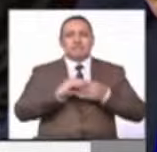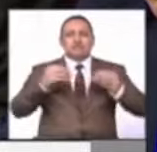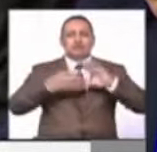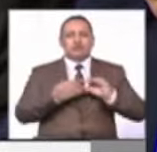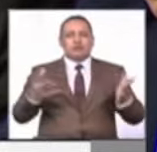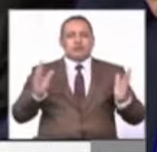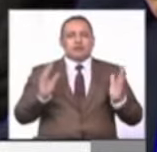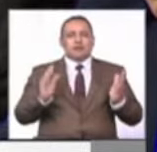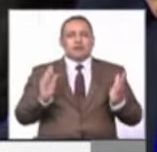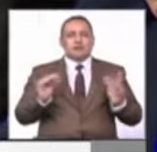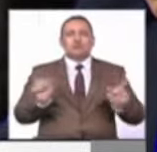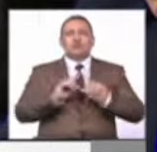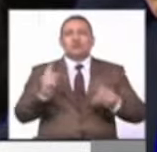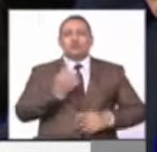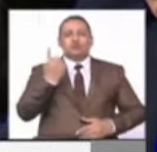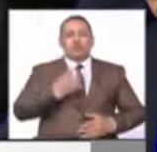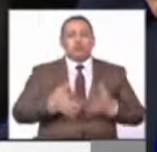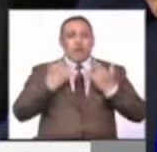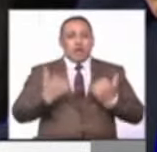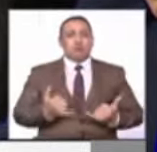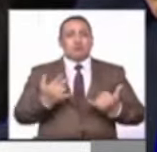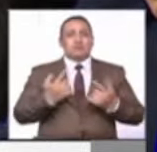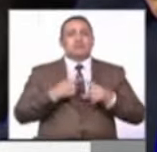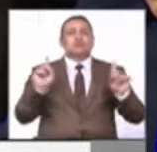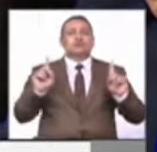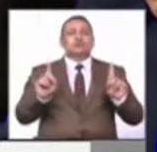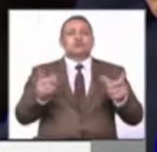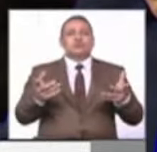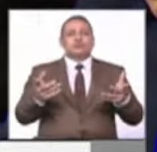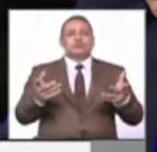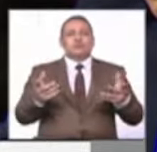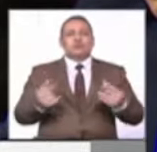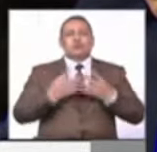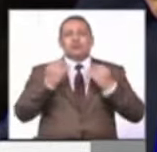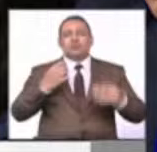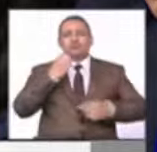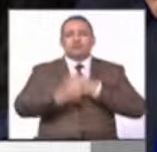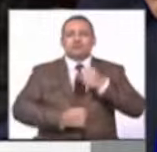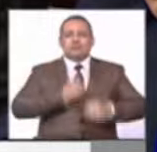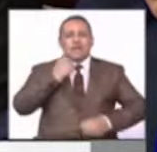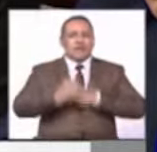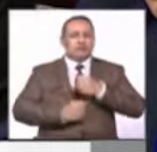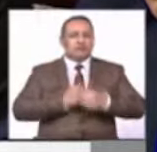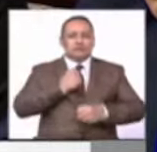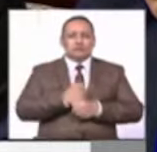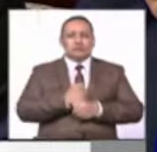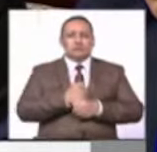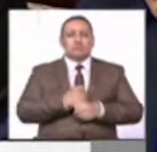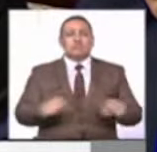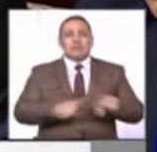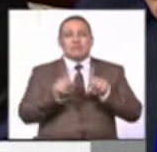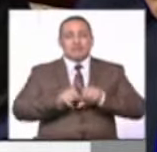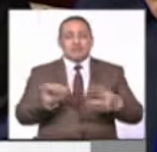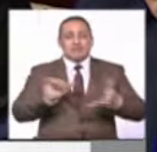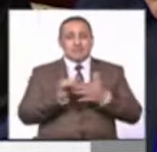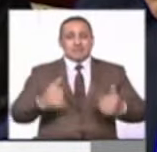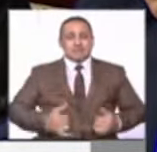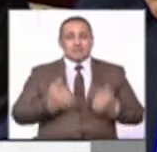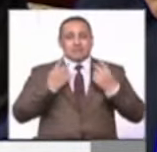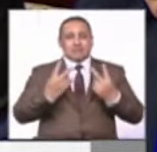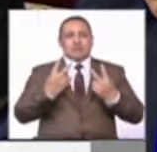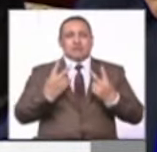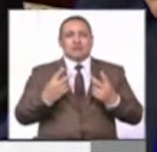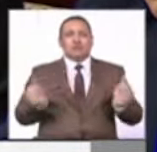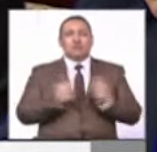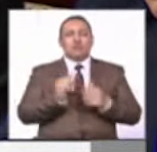histórica no solo ahora sino a lo largo de la historia esto Esta es una